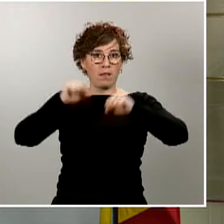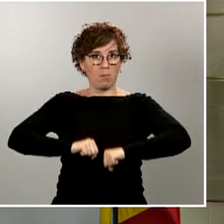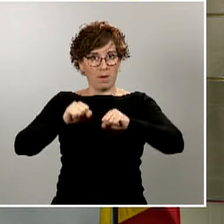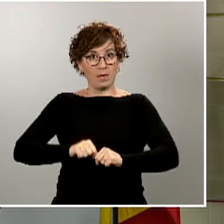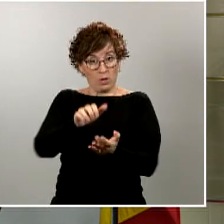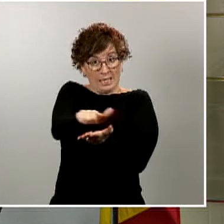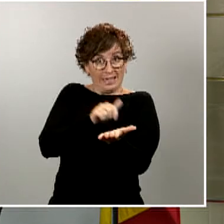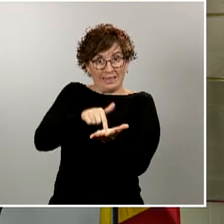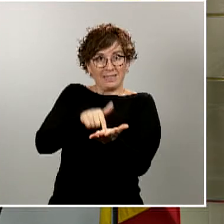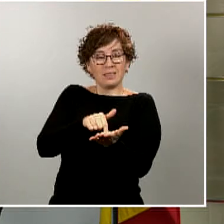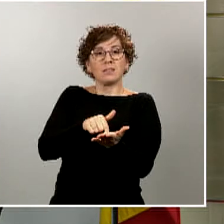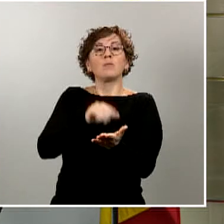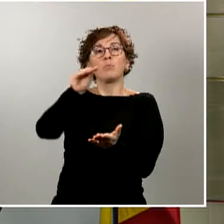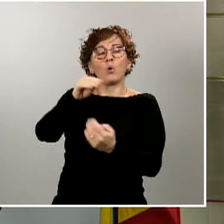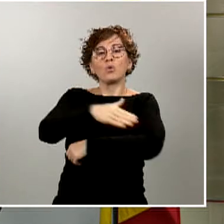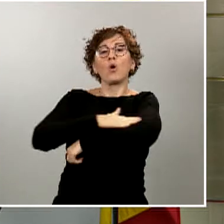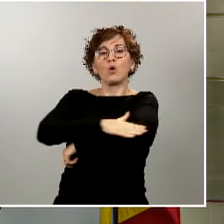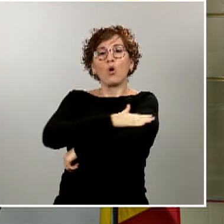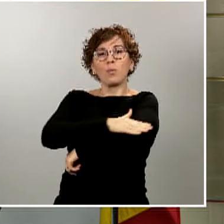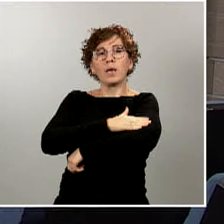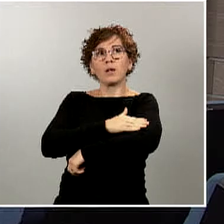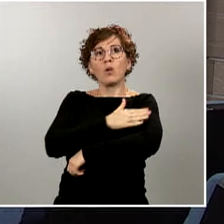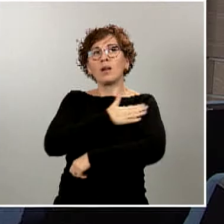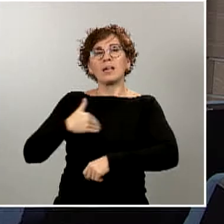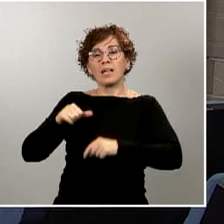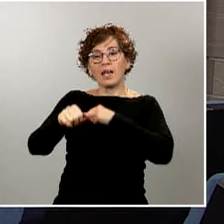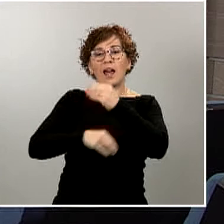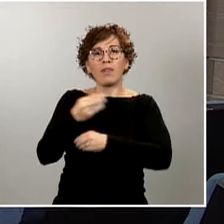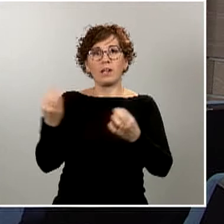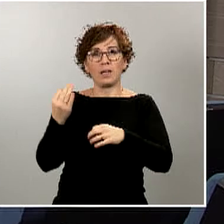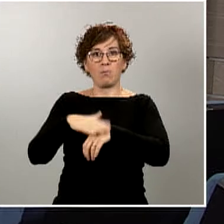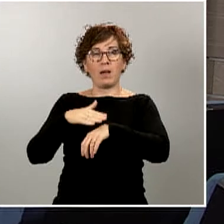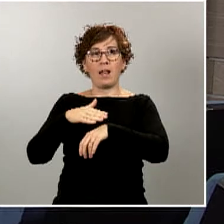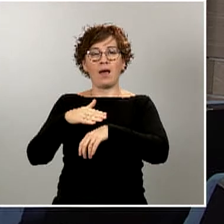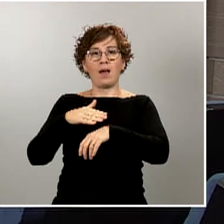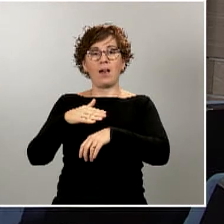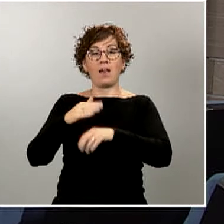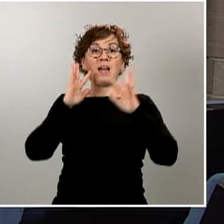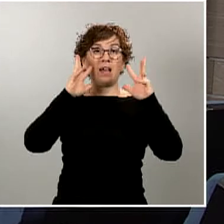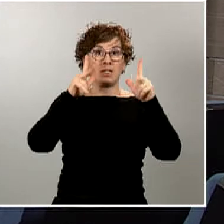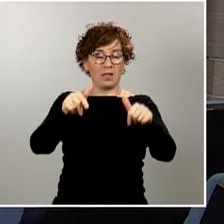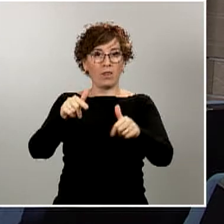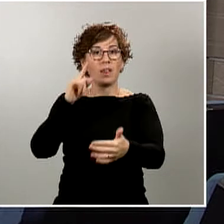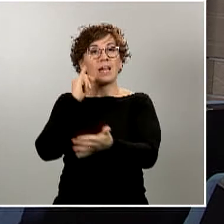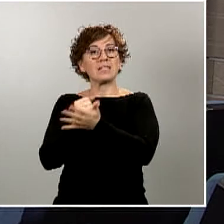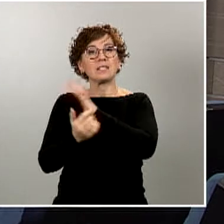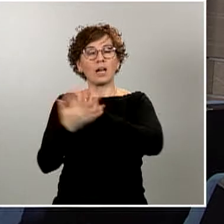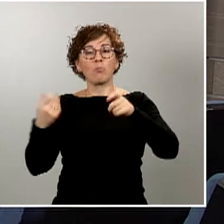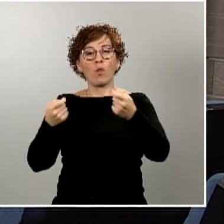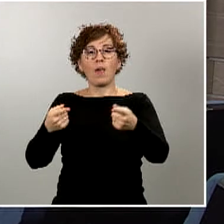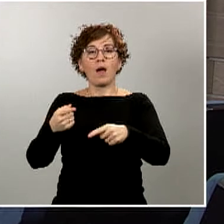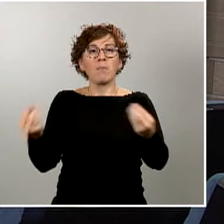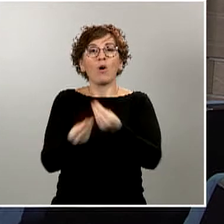de hacer el Gobierno para mejorar el acceso de las residencias a los test rápidos, teniendo en cuenta que se ha indicado